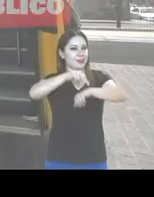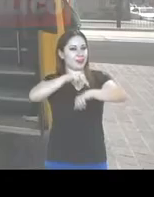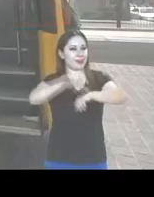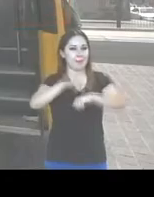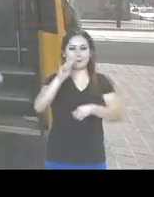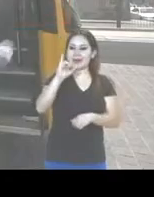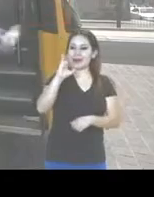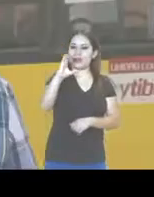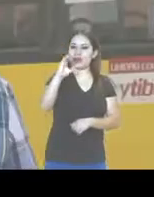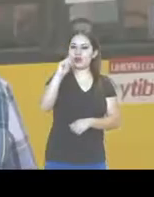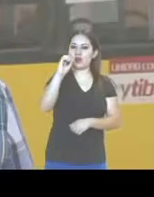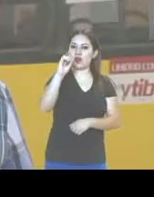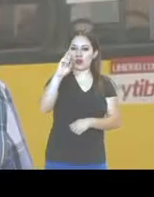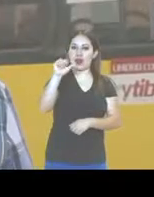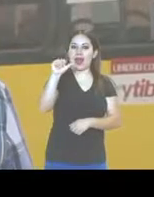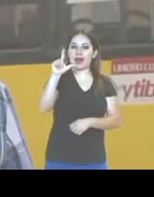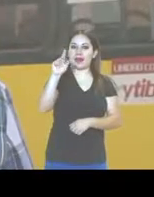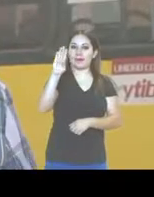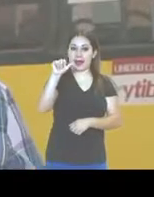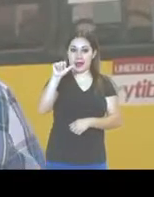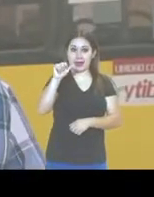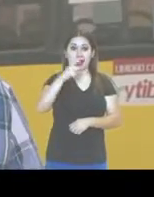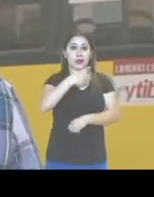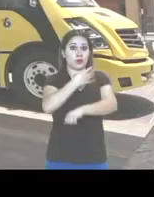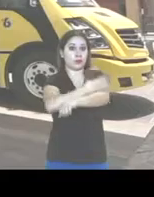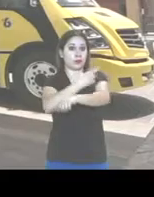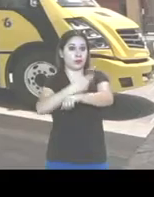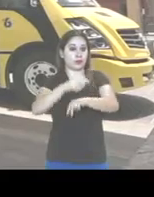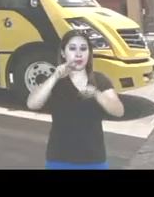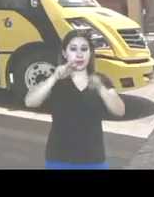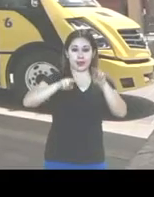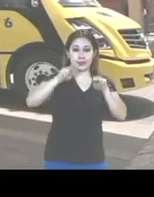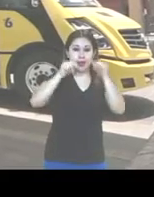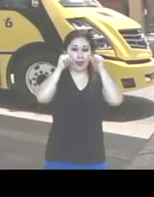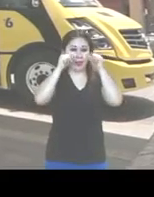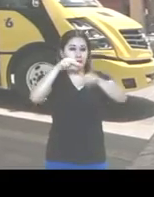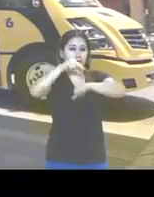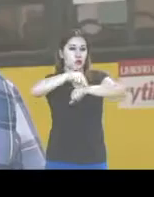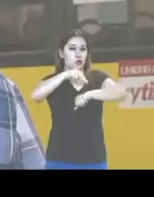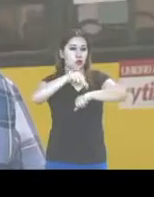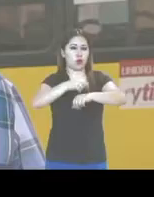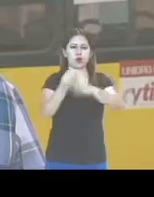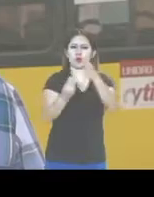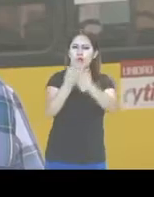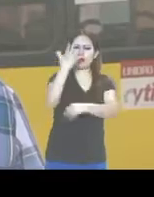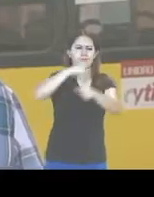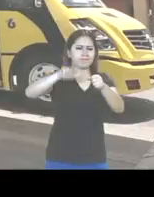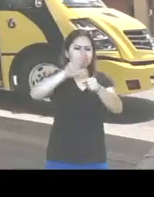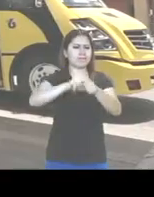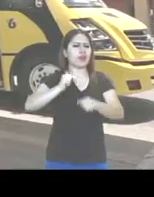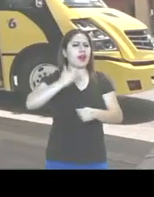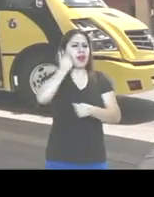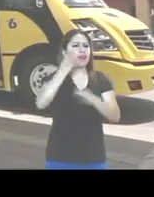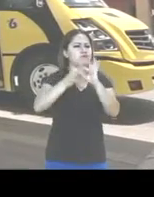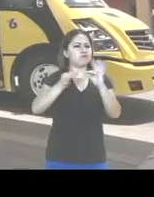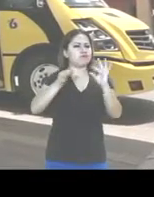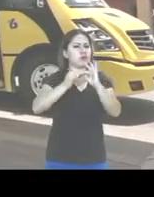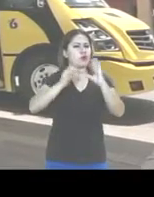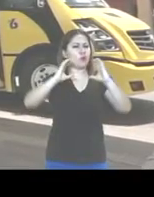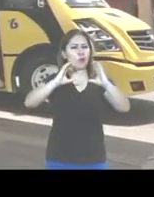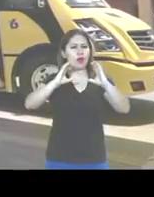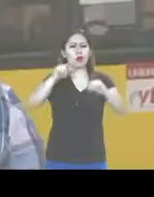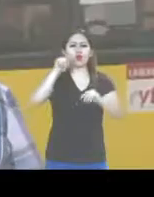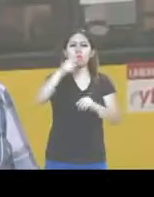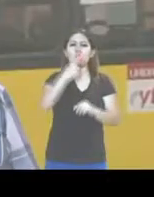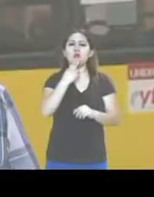Soy el doctor Víctor Alba Torres, coordinador de unidades de primer nivel de atención, y en este regreso a la nueva normalidad te quiero explicar cuáles son las medidas de